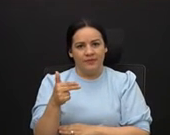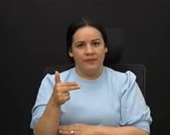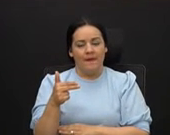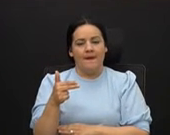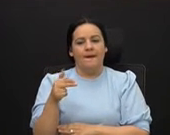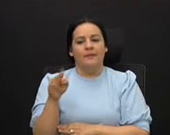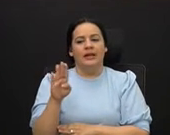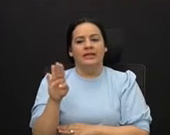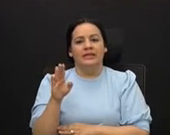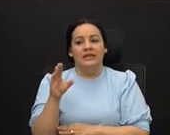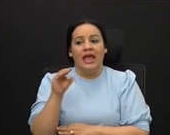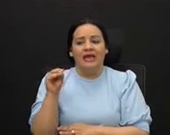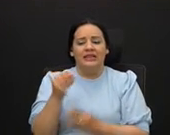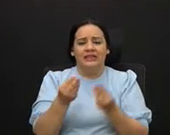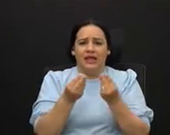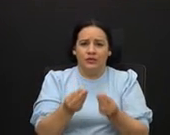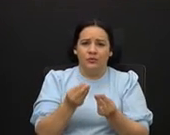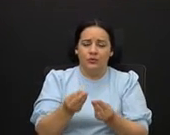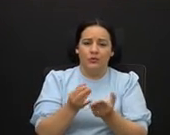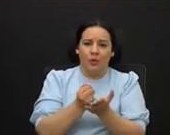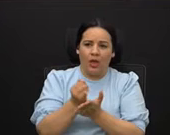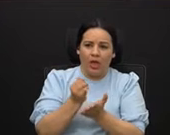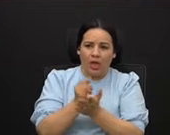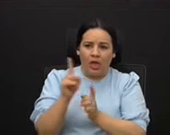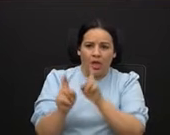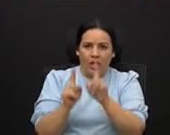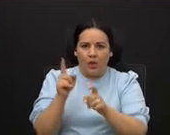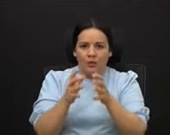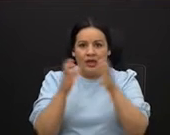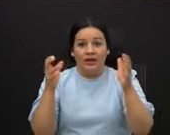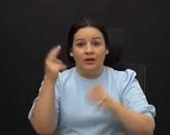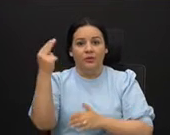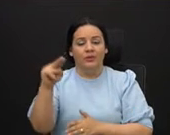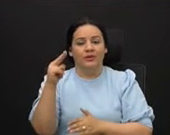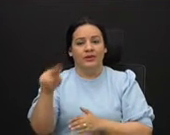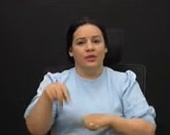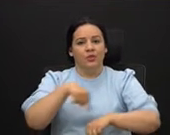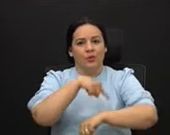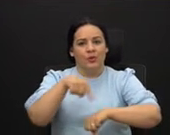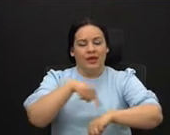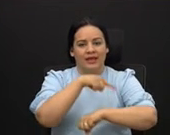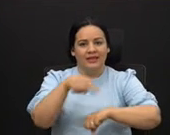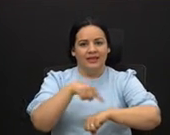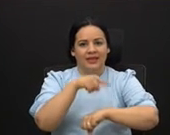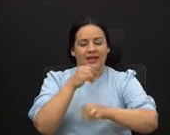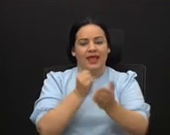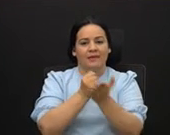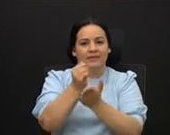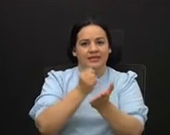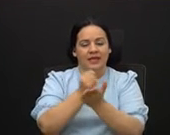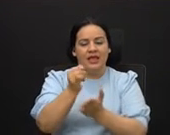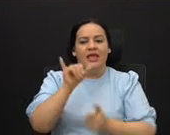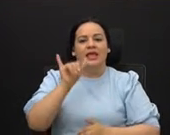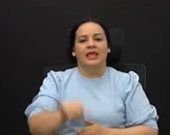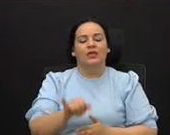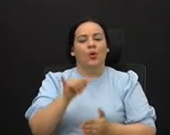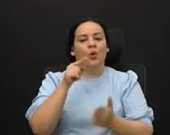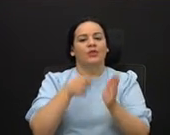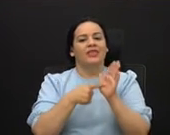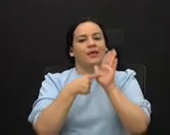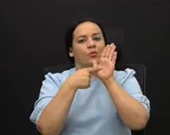se ha cuestionado y ha sido una gran noticia. Durante la investigación quedó demostrado, no son chismes,